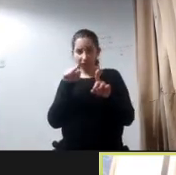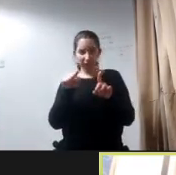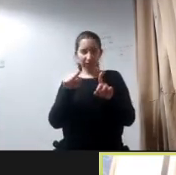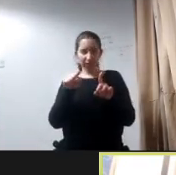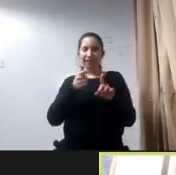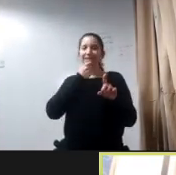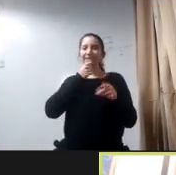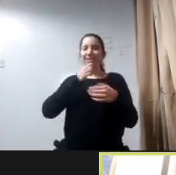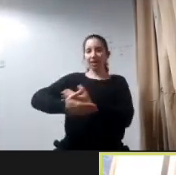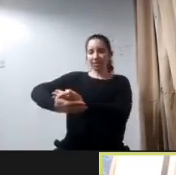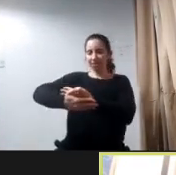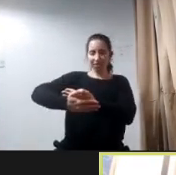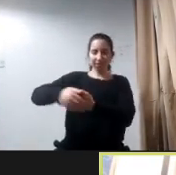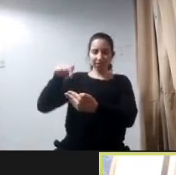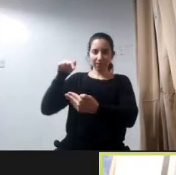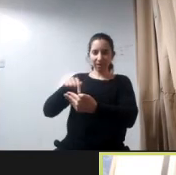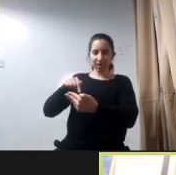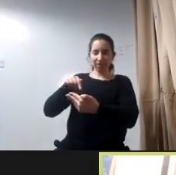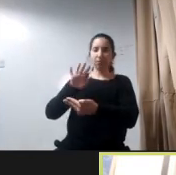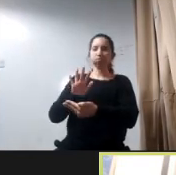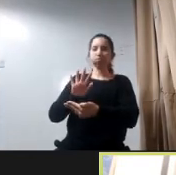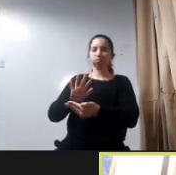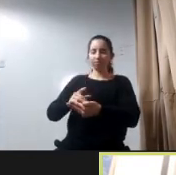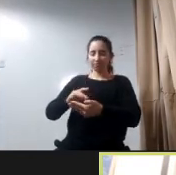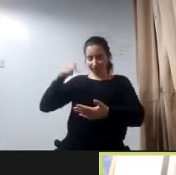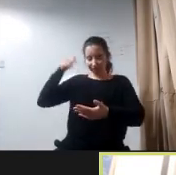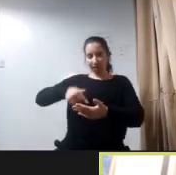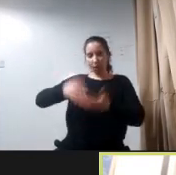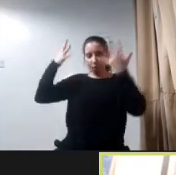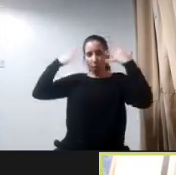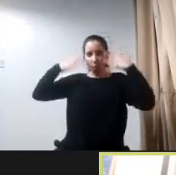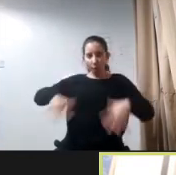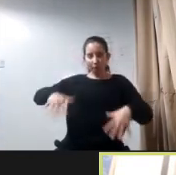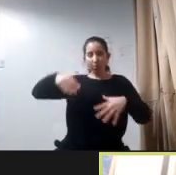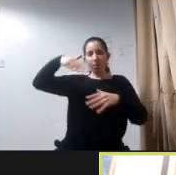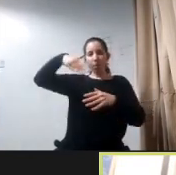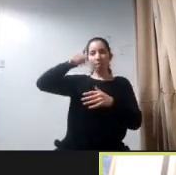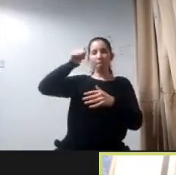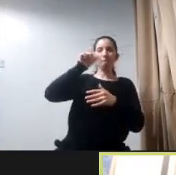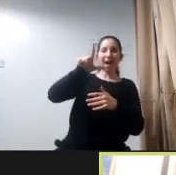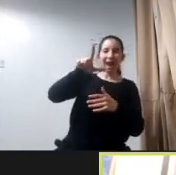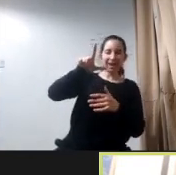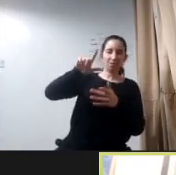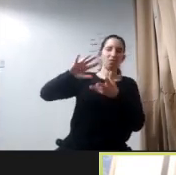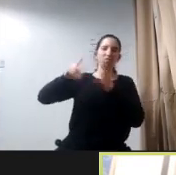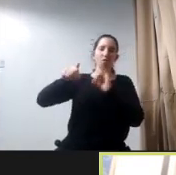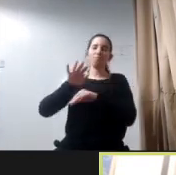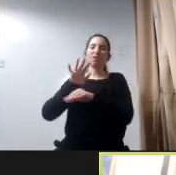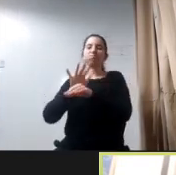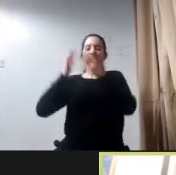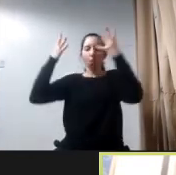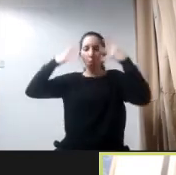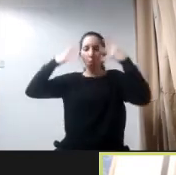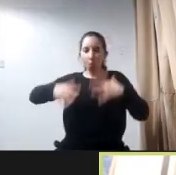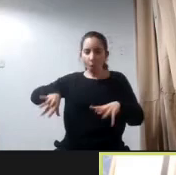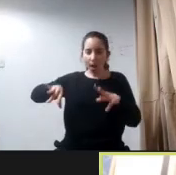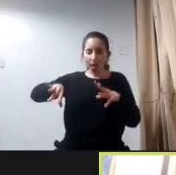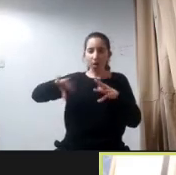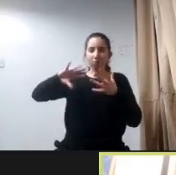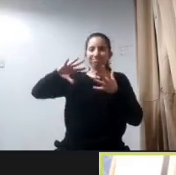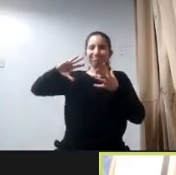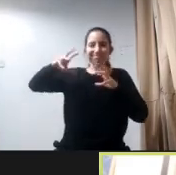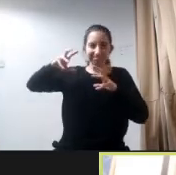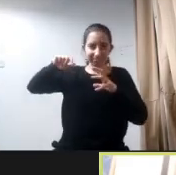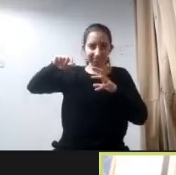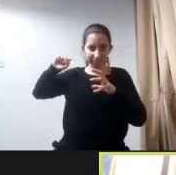es que no nos parece que debiera existir algún tipo de causa que hace